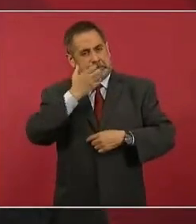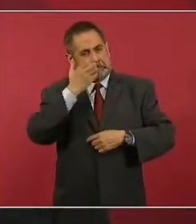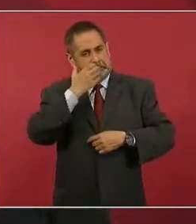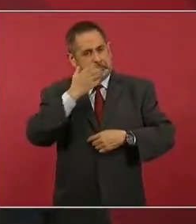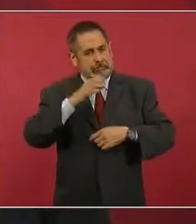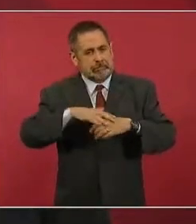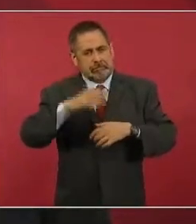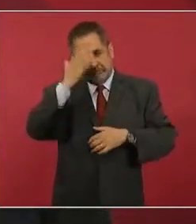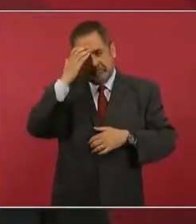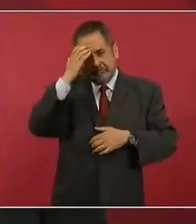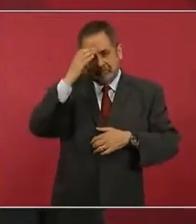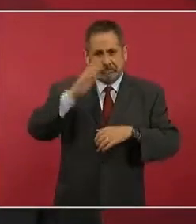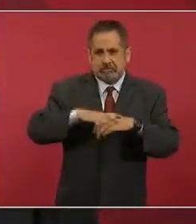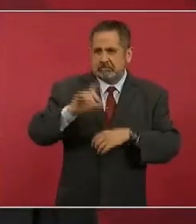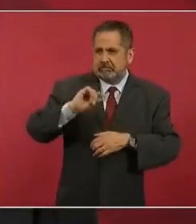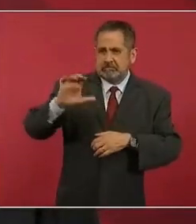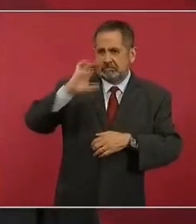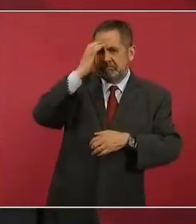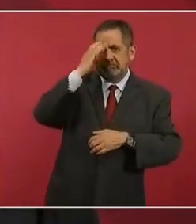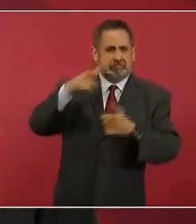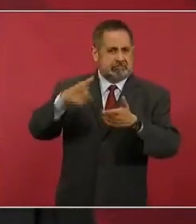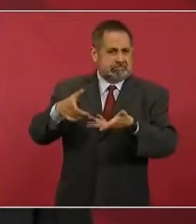más conocida, más famosa, ¿no?,